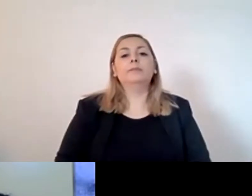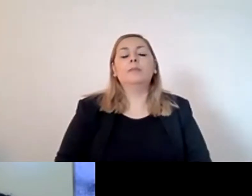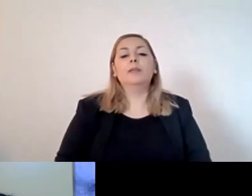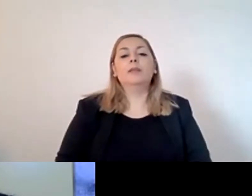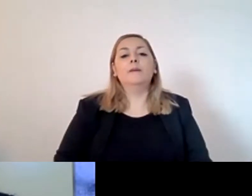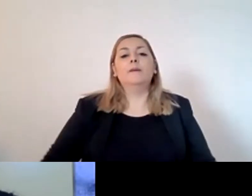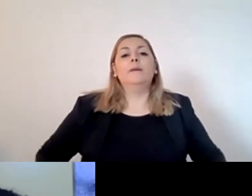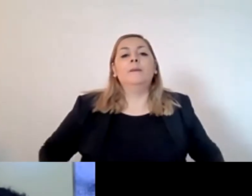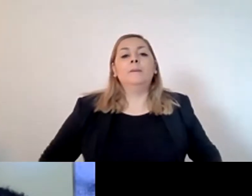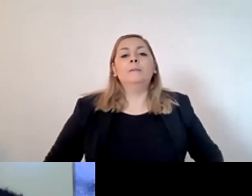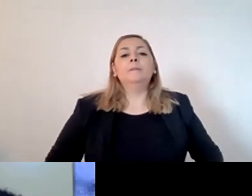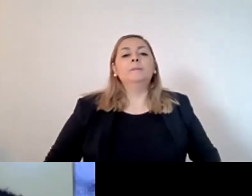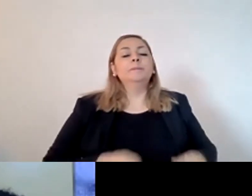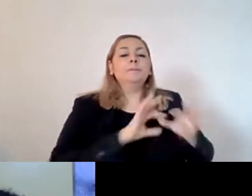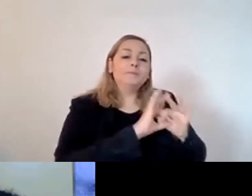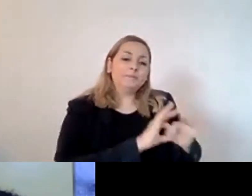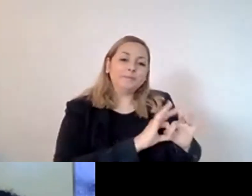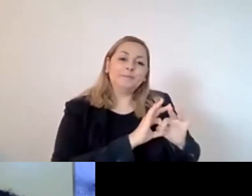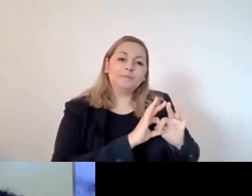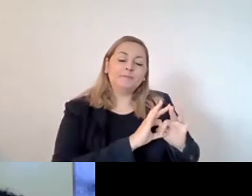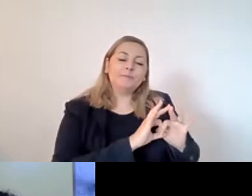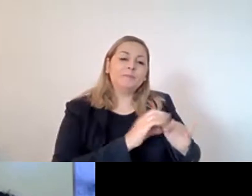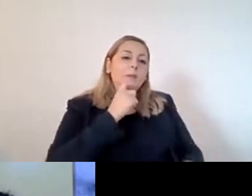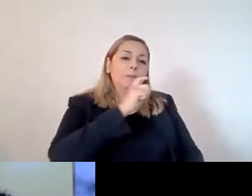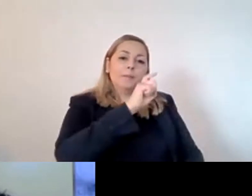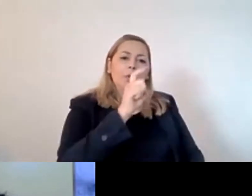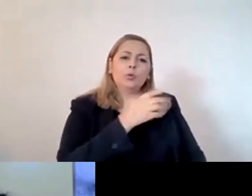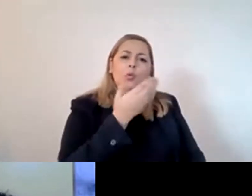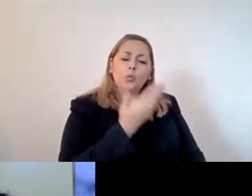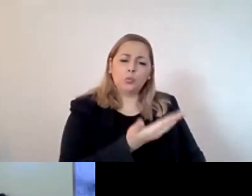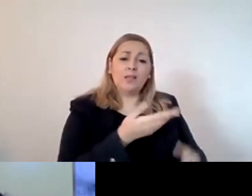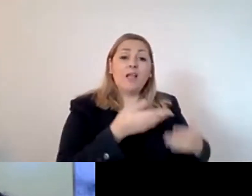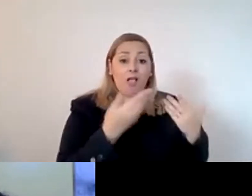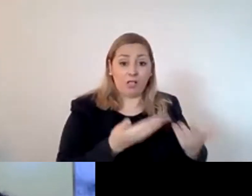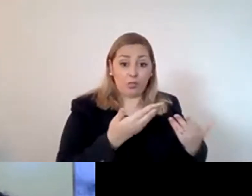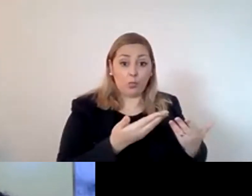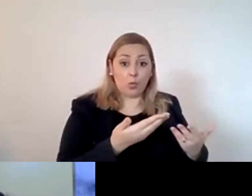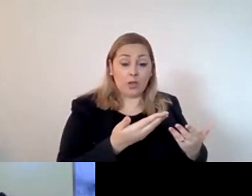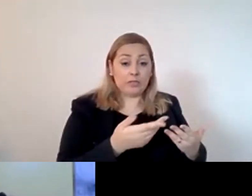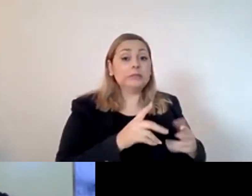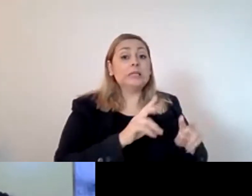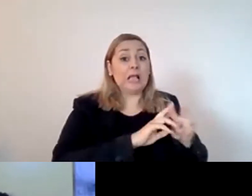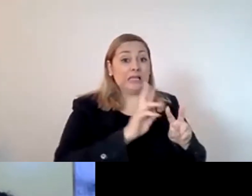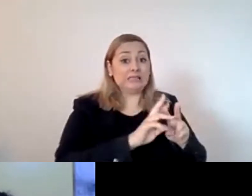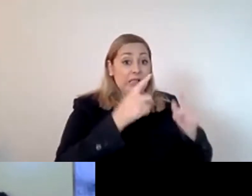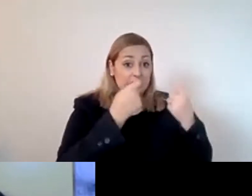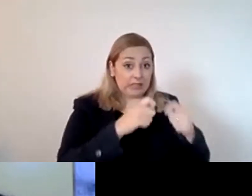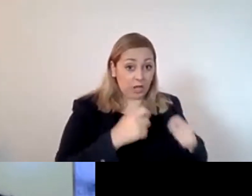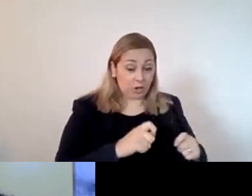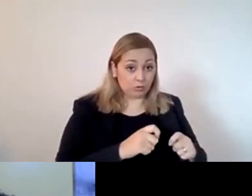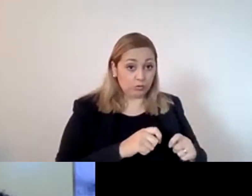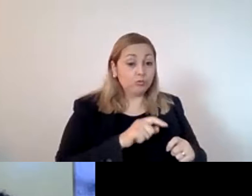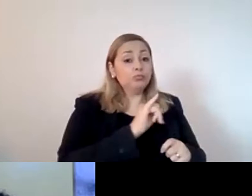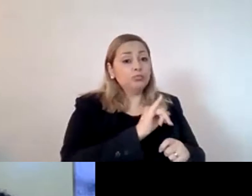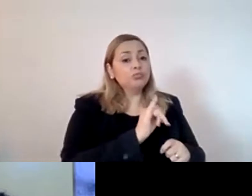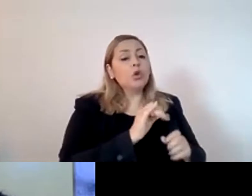Eso. Muchas gracias. Consultan si usted actualmente se encuentra realizando diagnóstico y si es así,